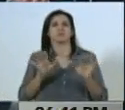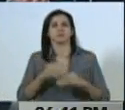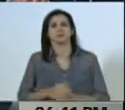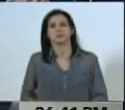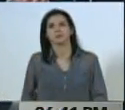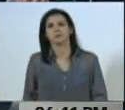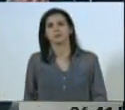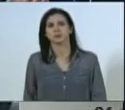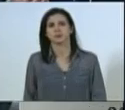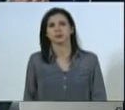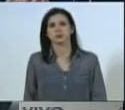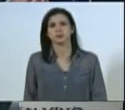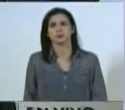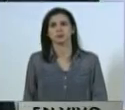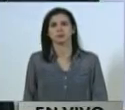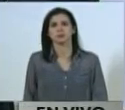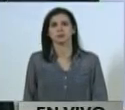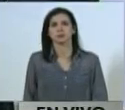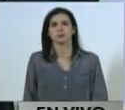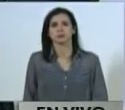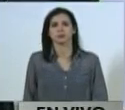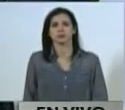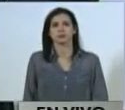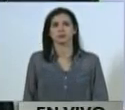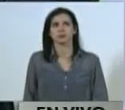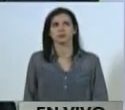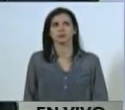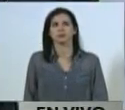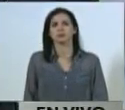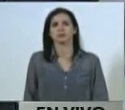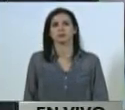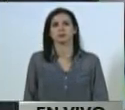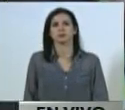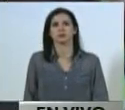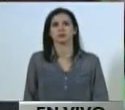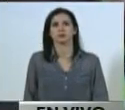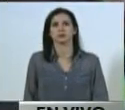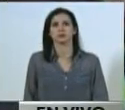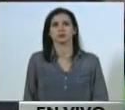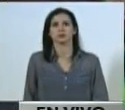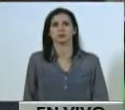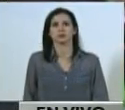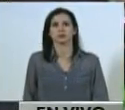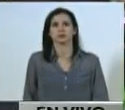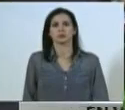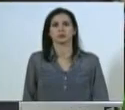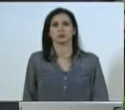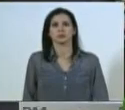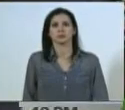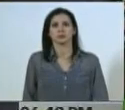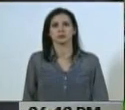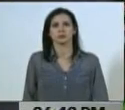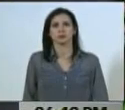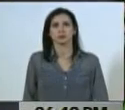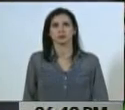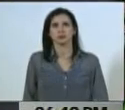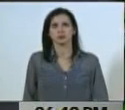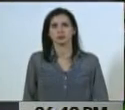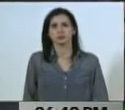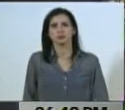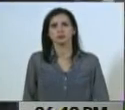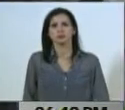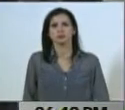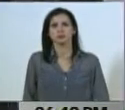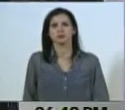a continuation of my interaction with Mr. President that started in Istanbul, in Turkey, during the World Energy